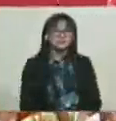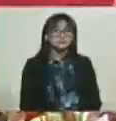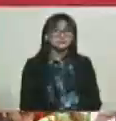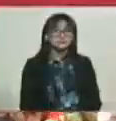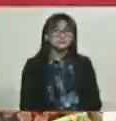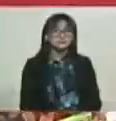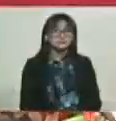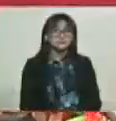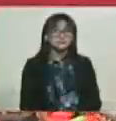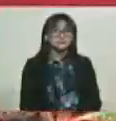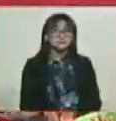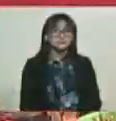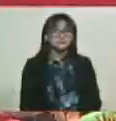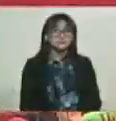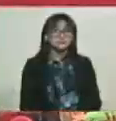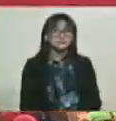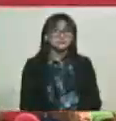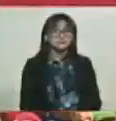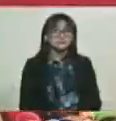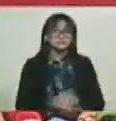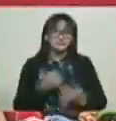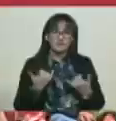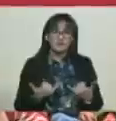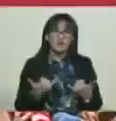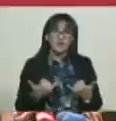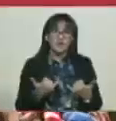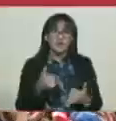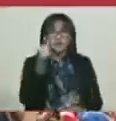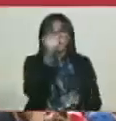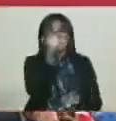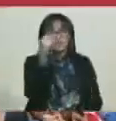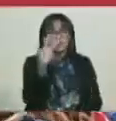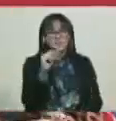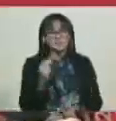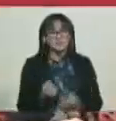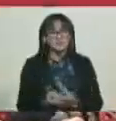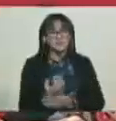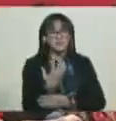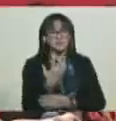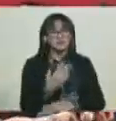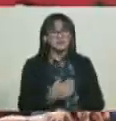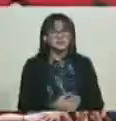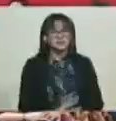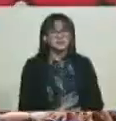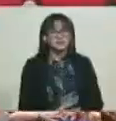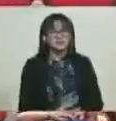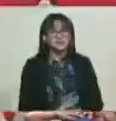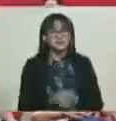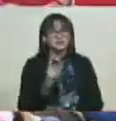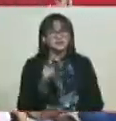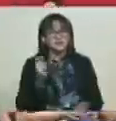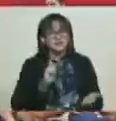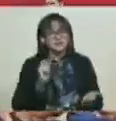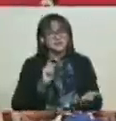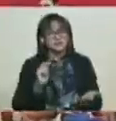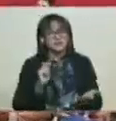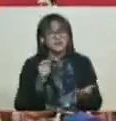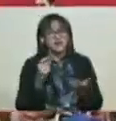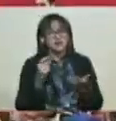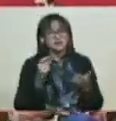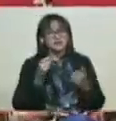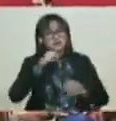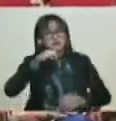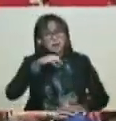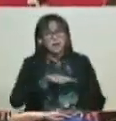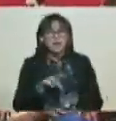y ahora el domingo 20 de mayo tenemos que escribir una gran página de